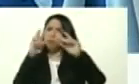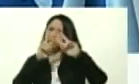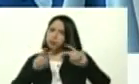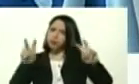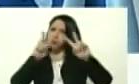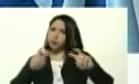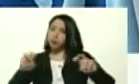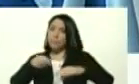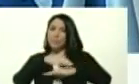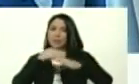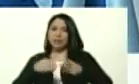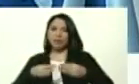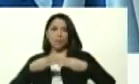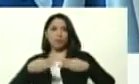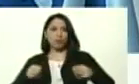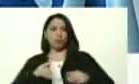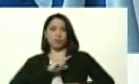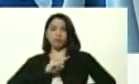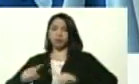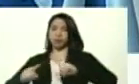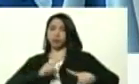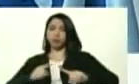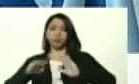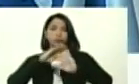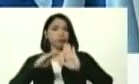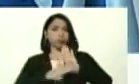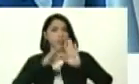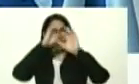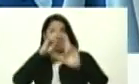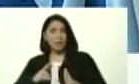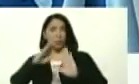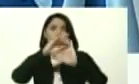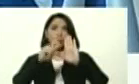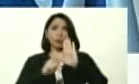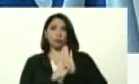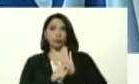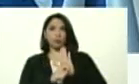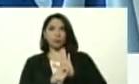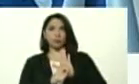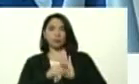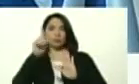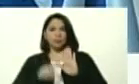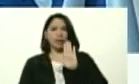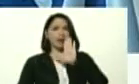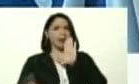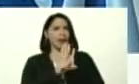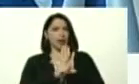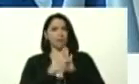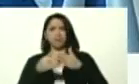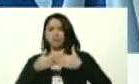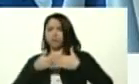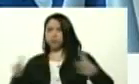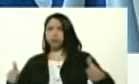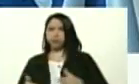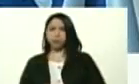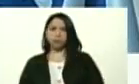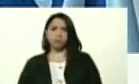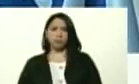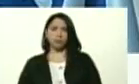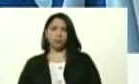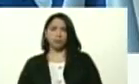el Ministerio Público, actuando en estricto apego a la Constitución y las leyes que garantiza el